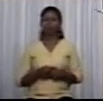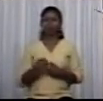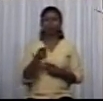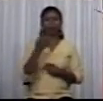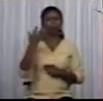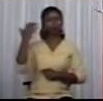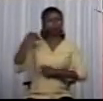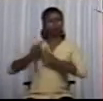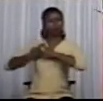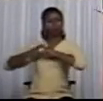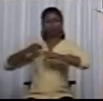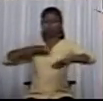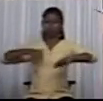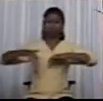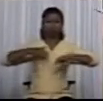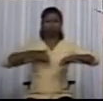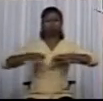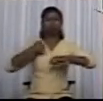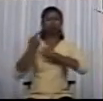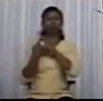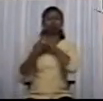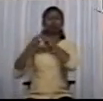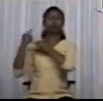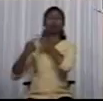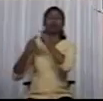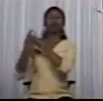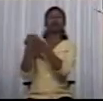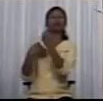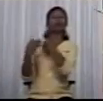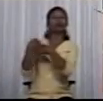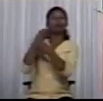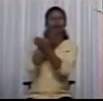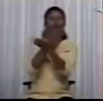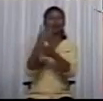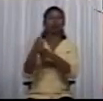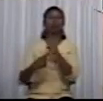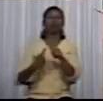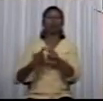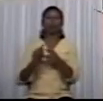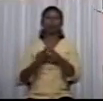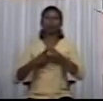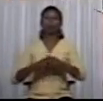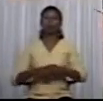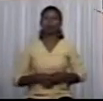trayectoria, lo de Papá Roncón, que ya nos ha contado muchas veces, pero recuerde a los televidentes, ¿cuándo empezó todo esto?